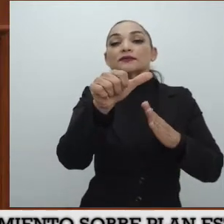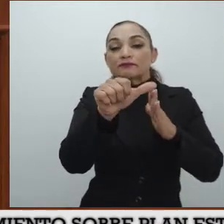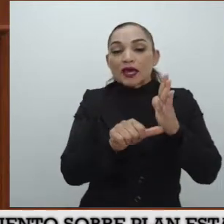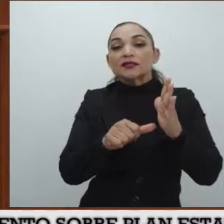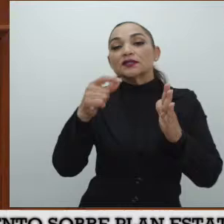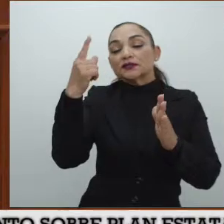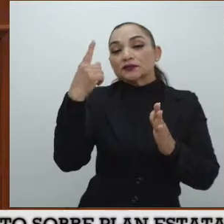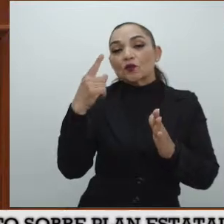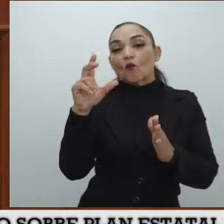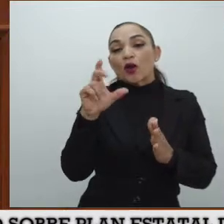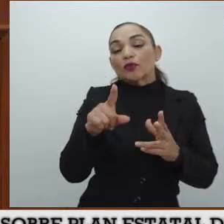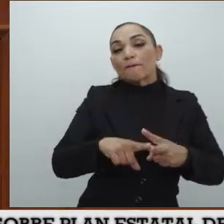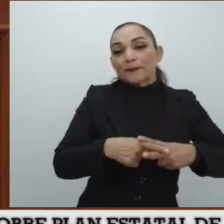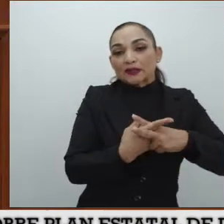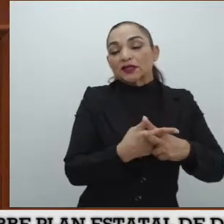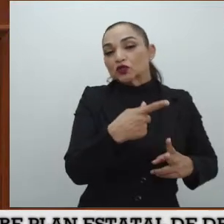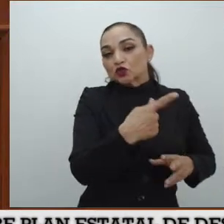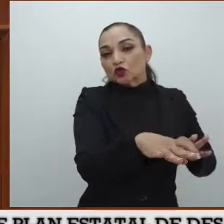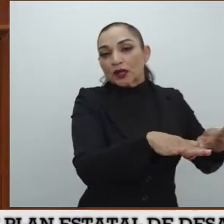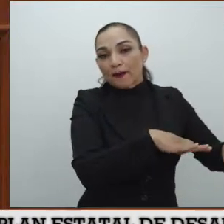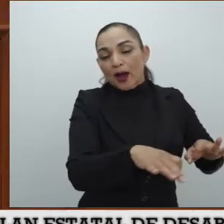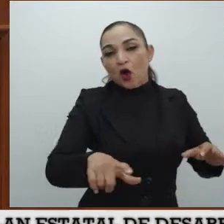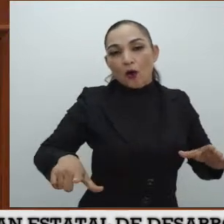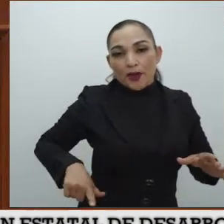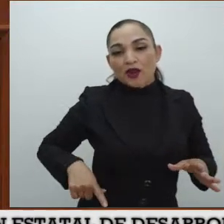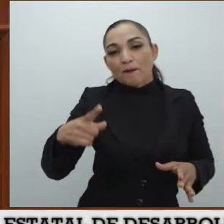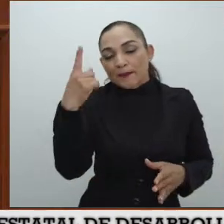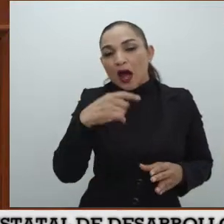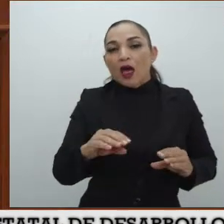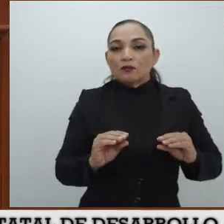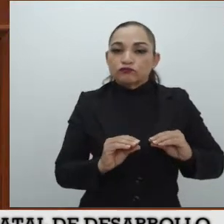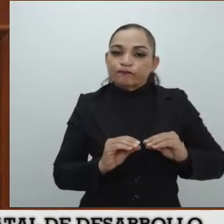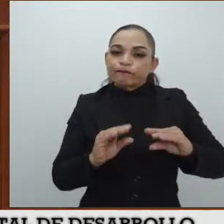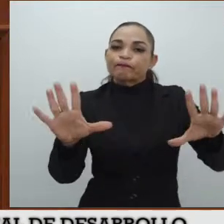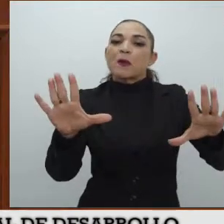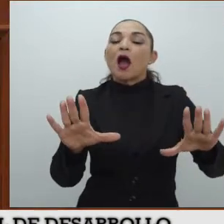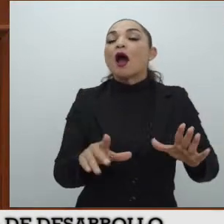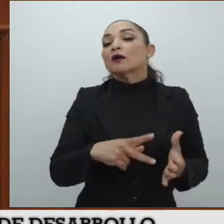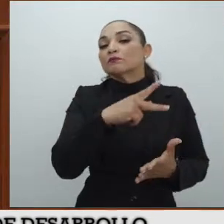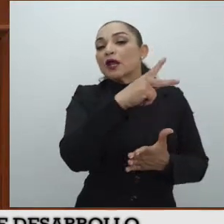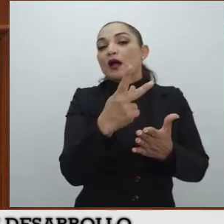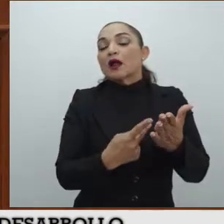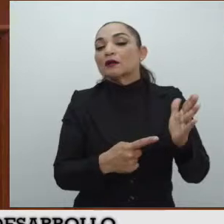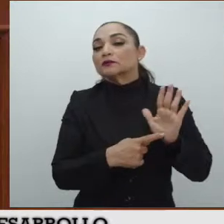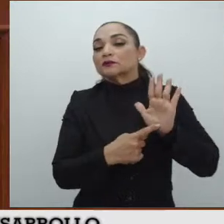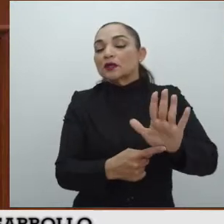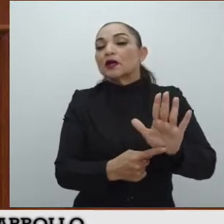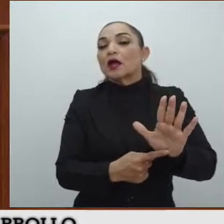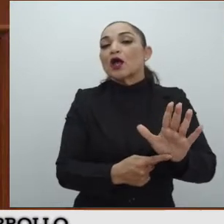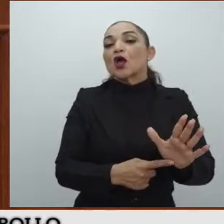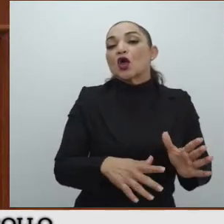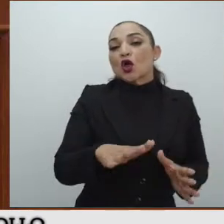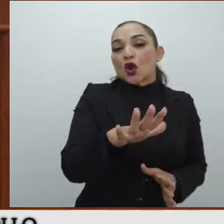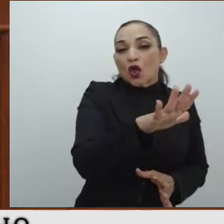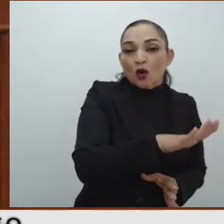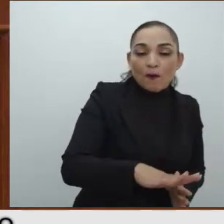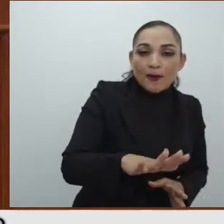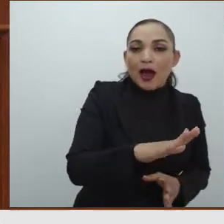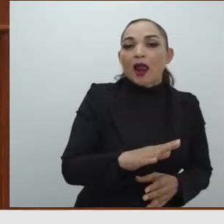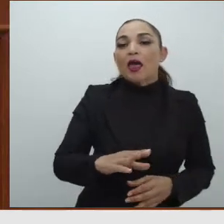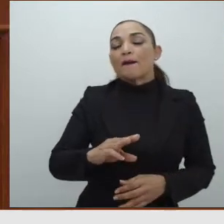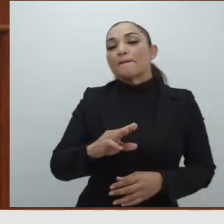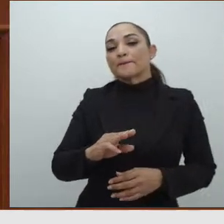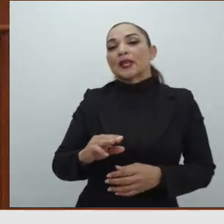Ejecutivo Estatal dé a conocer los lineamientos de la política global, sectorial y municipal,